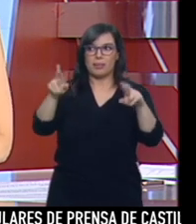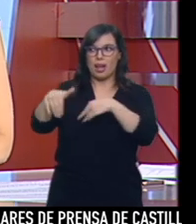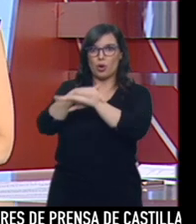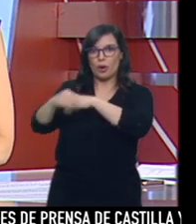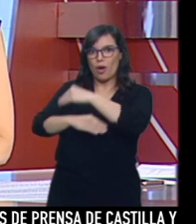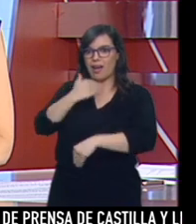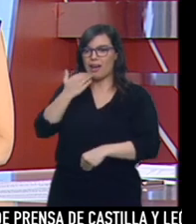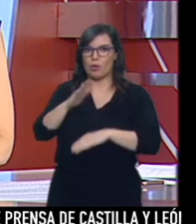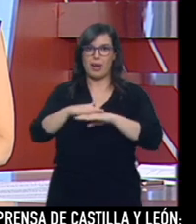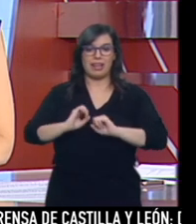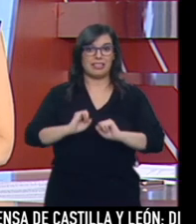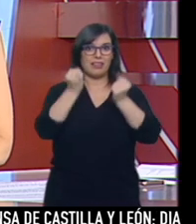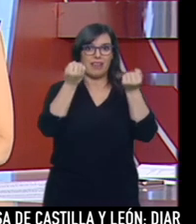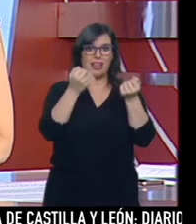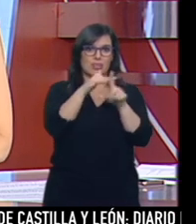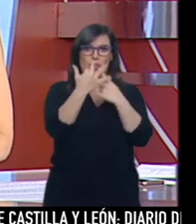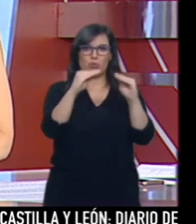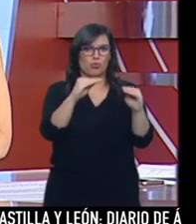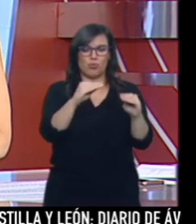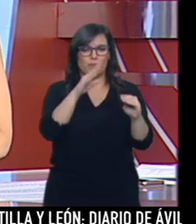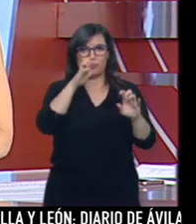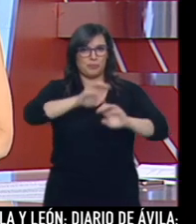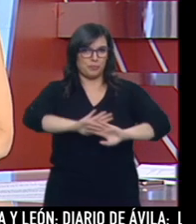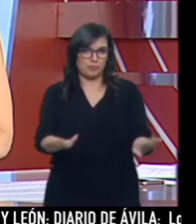mitigar un panorama, el suyo, muy negro.